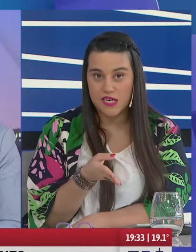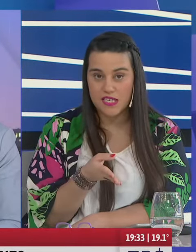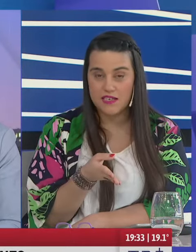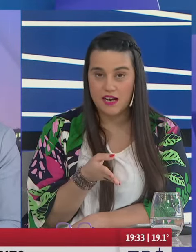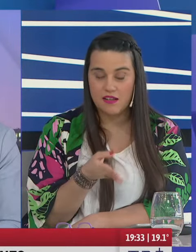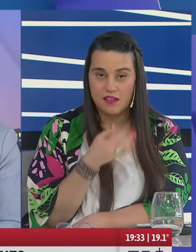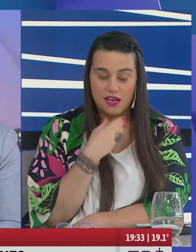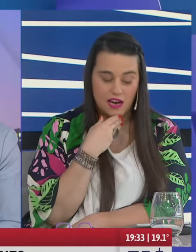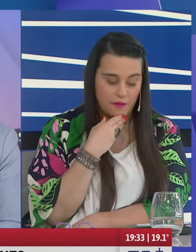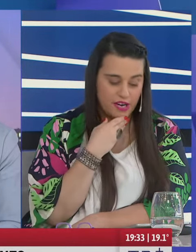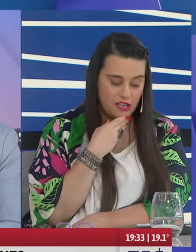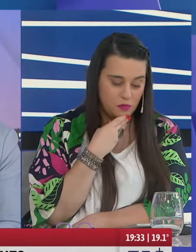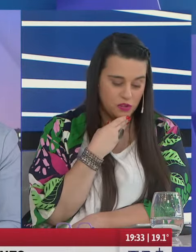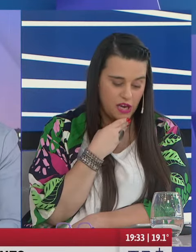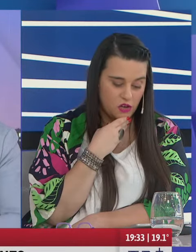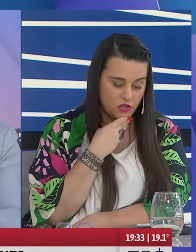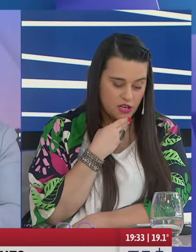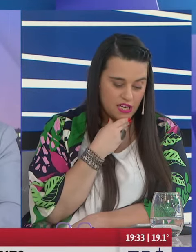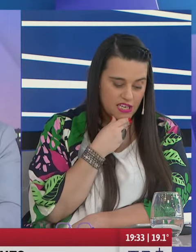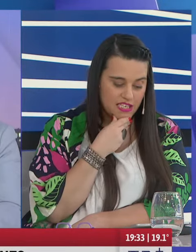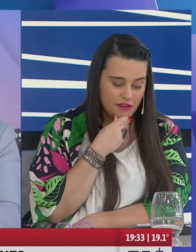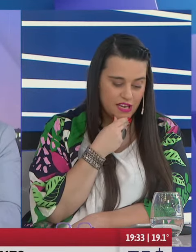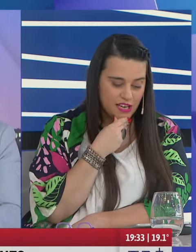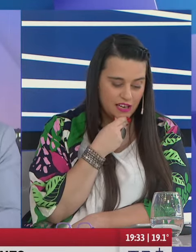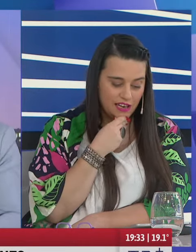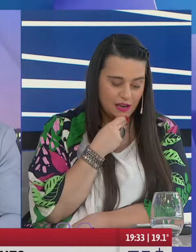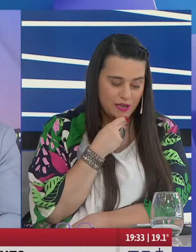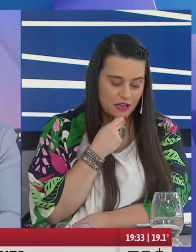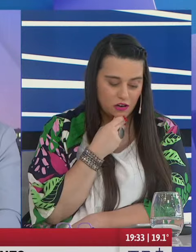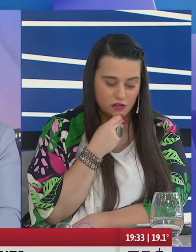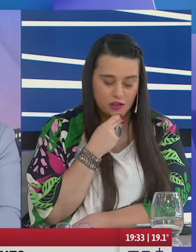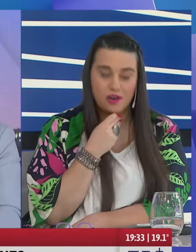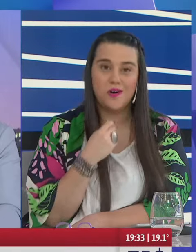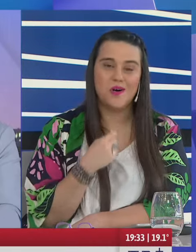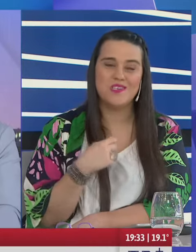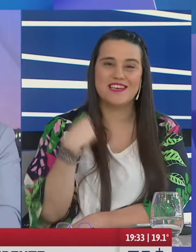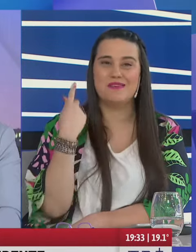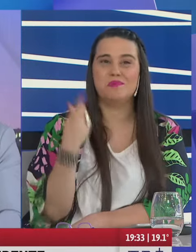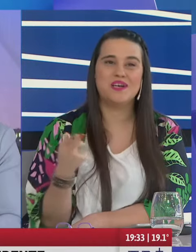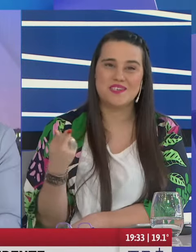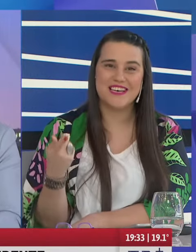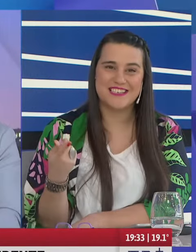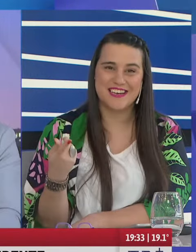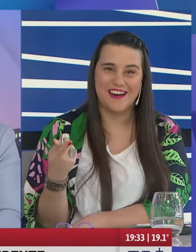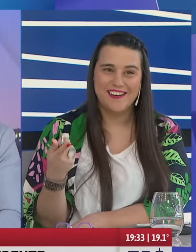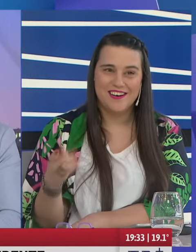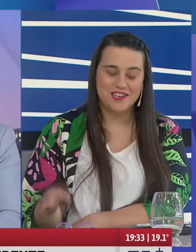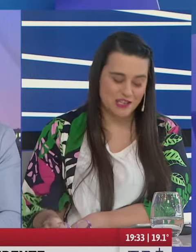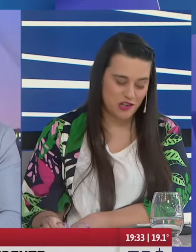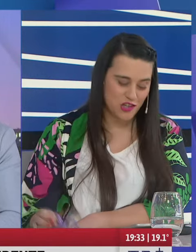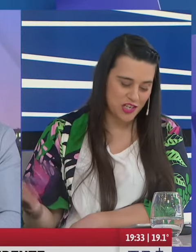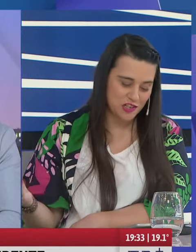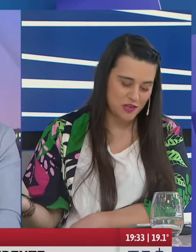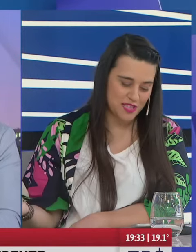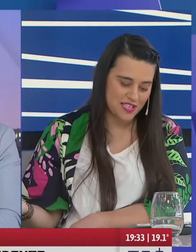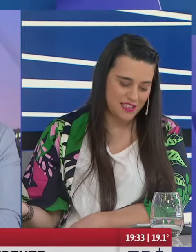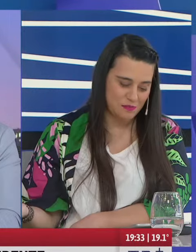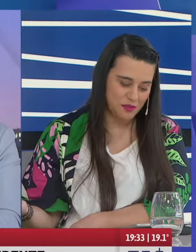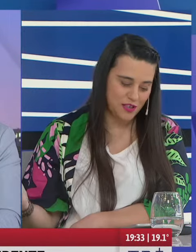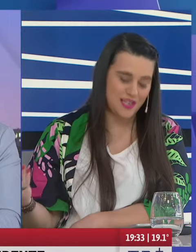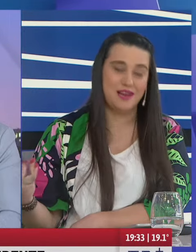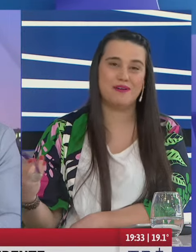de Transparencia de la Cámara de Diputados, y sabes que le pasaron 11 diputados extra. O sea, son